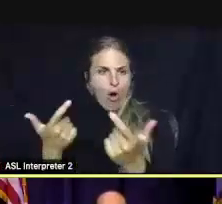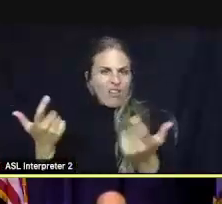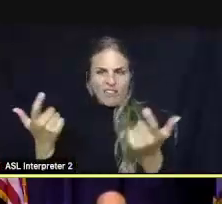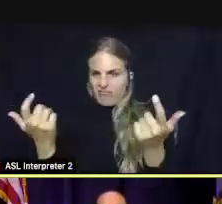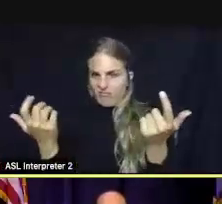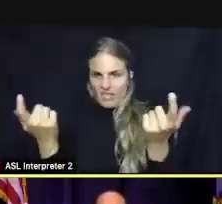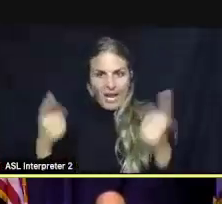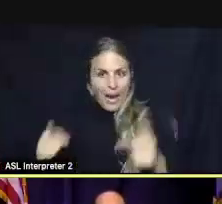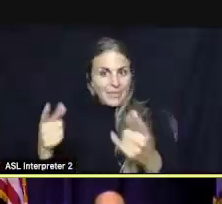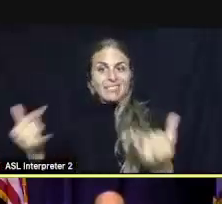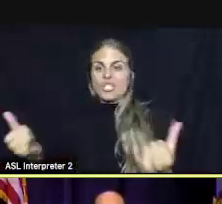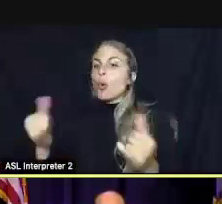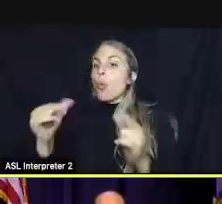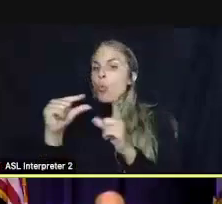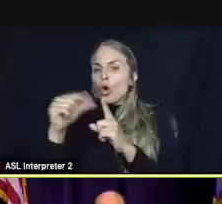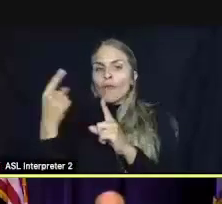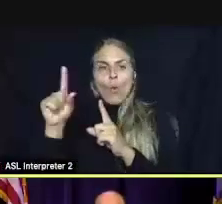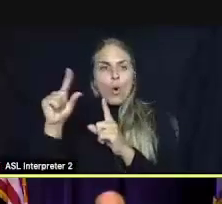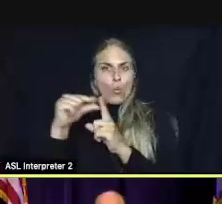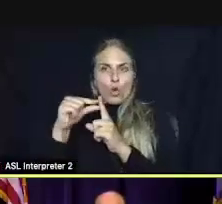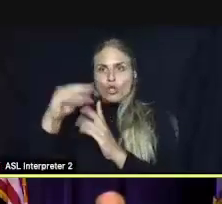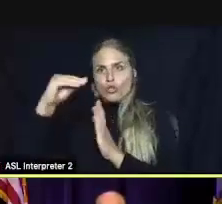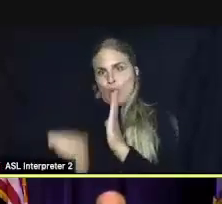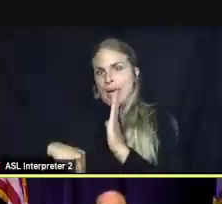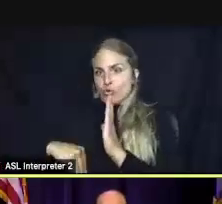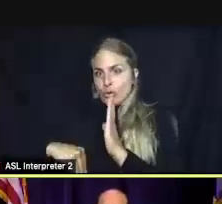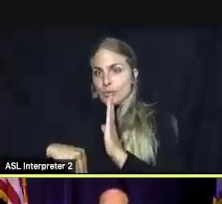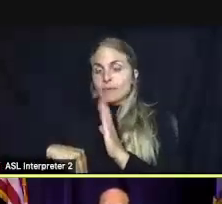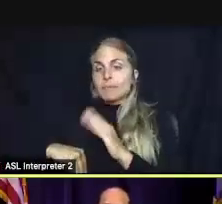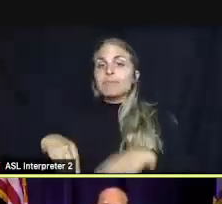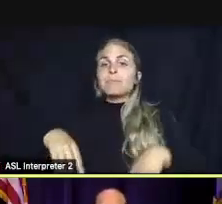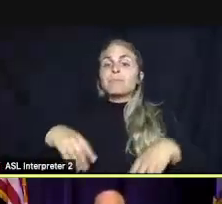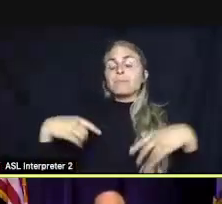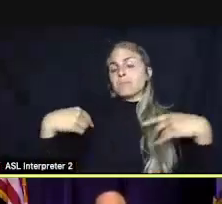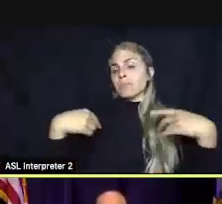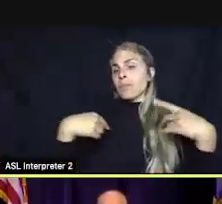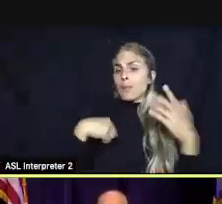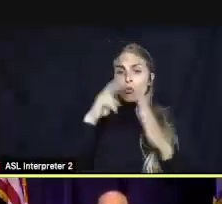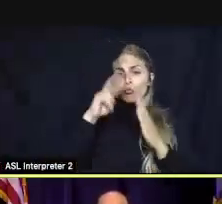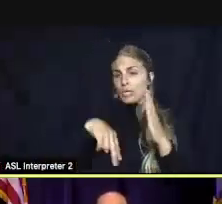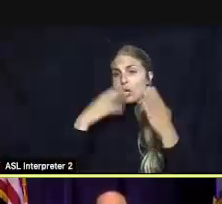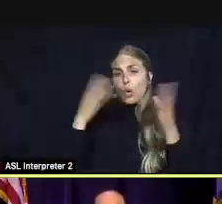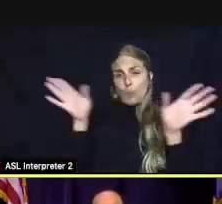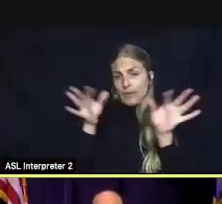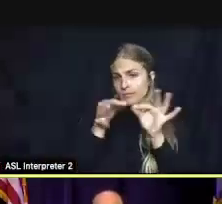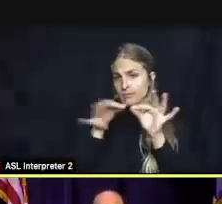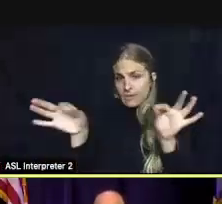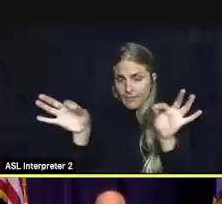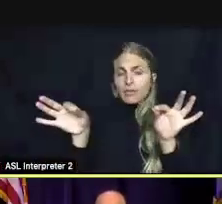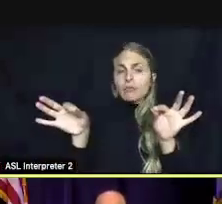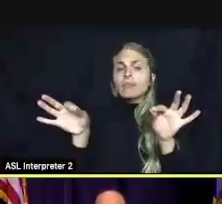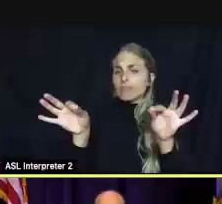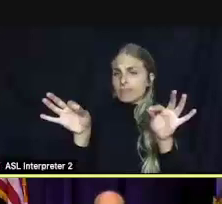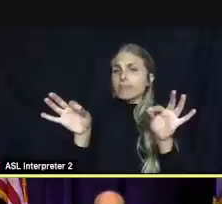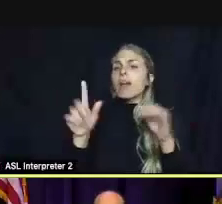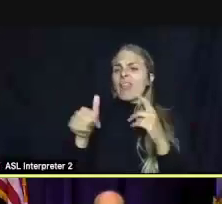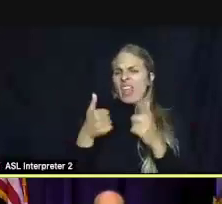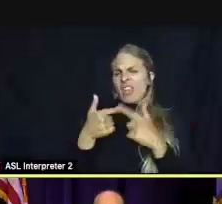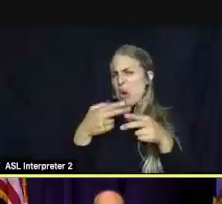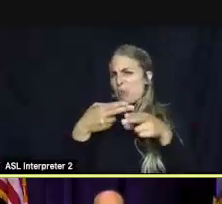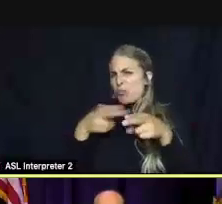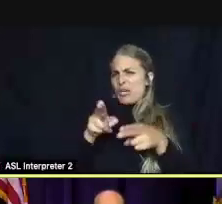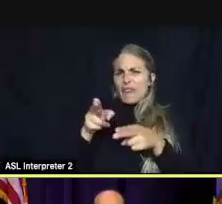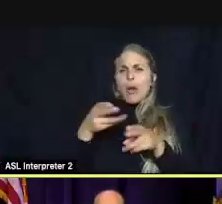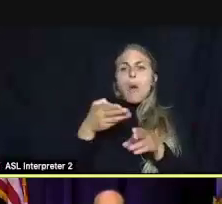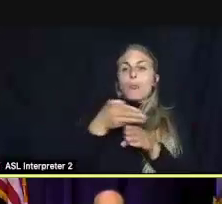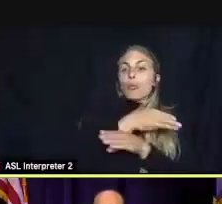Smith y actúo como moderador de la audiencia. Un taquígrafo grabará literalmente los procedimientos de la reunión. Voy a